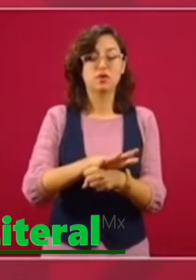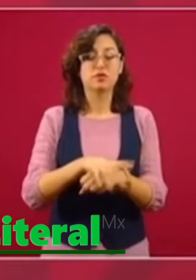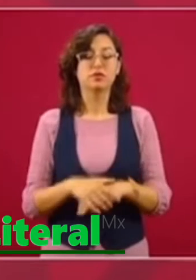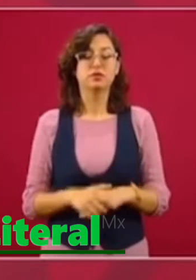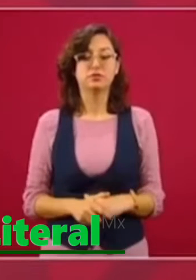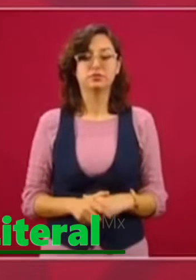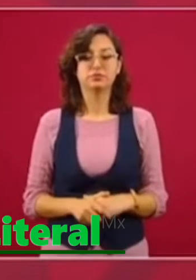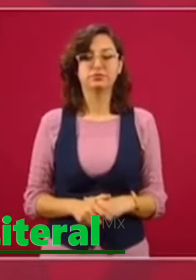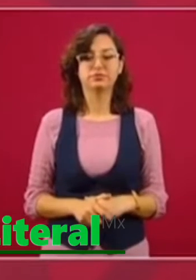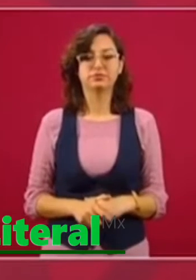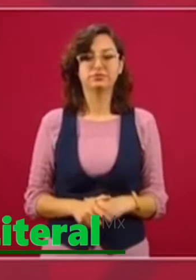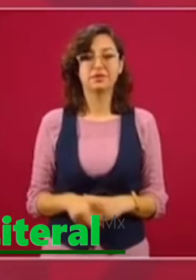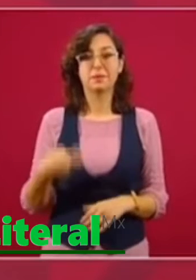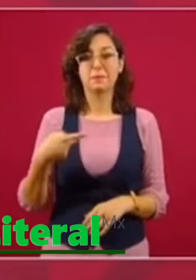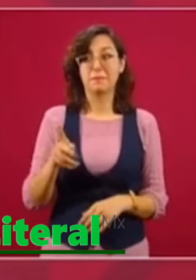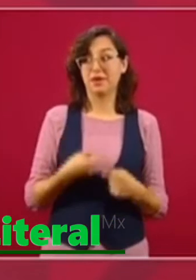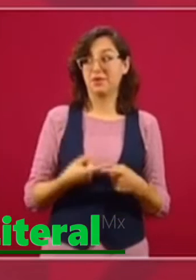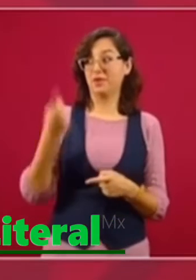Pero solo en diciembre,